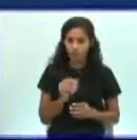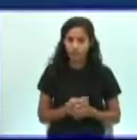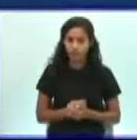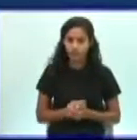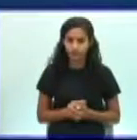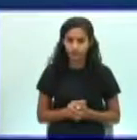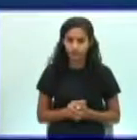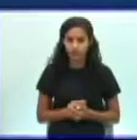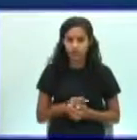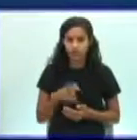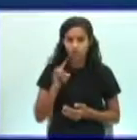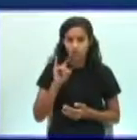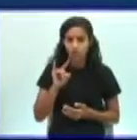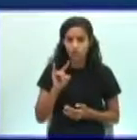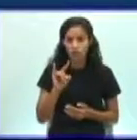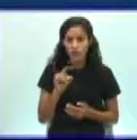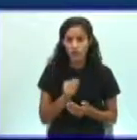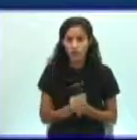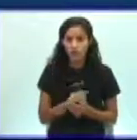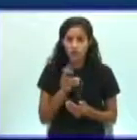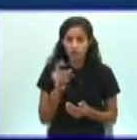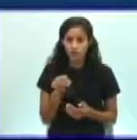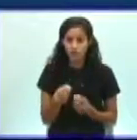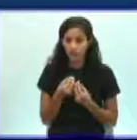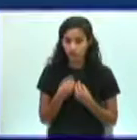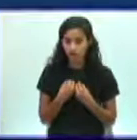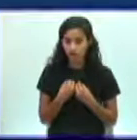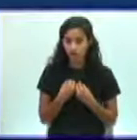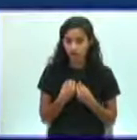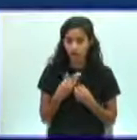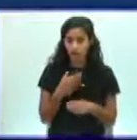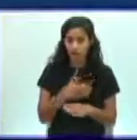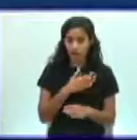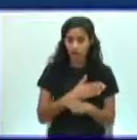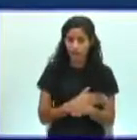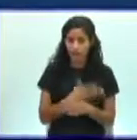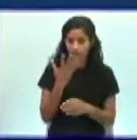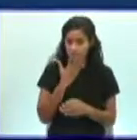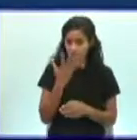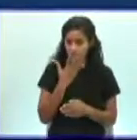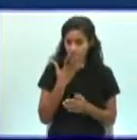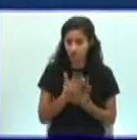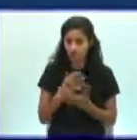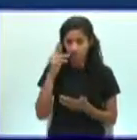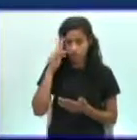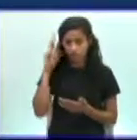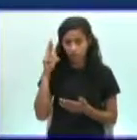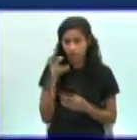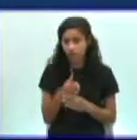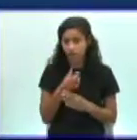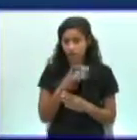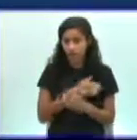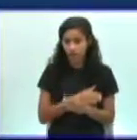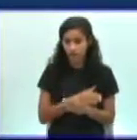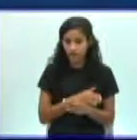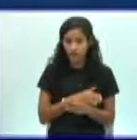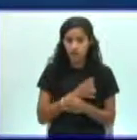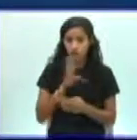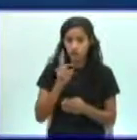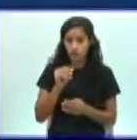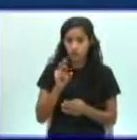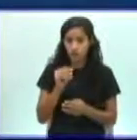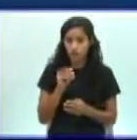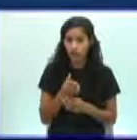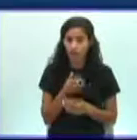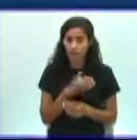números. 9 es el número dado, su antecesor, recuerden, antes es el número que